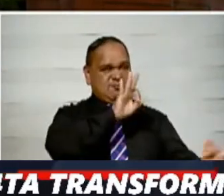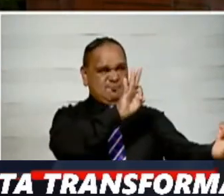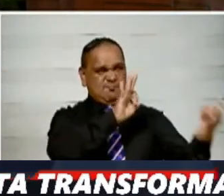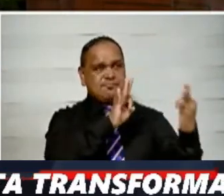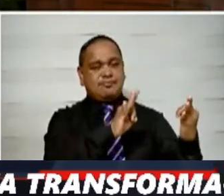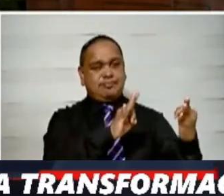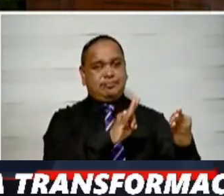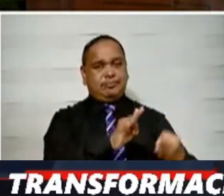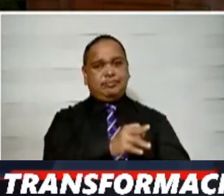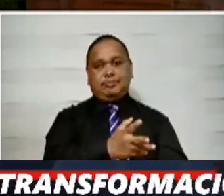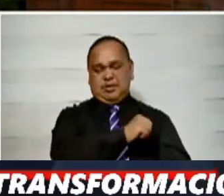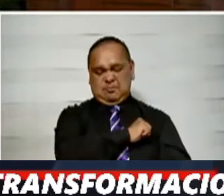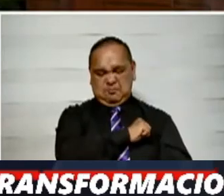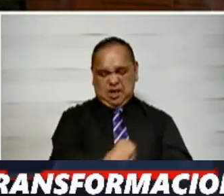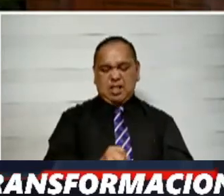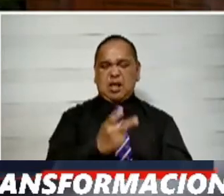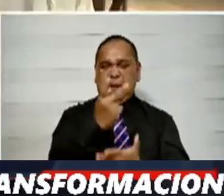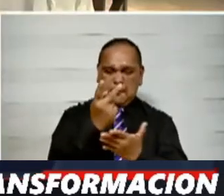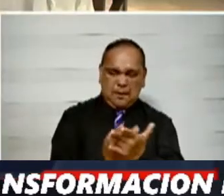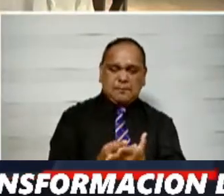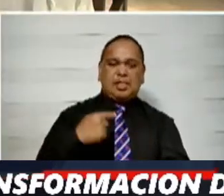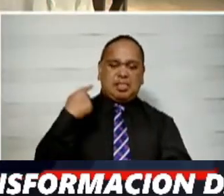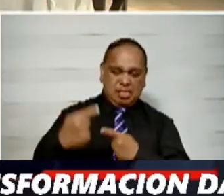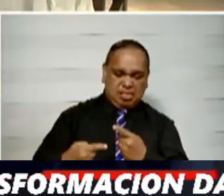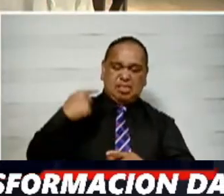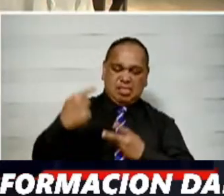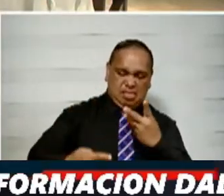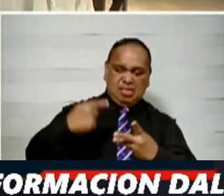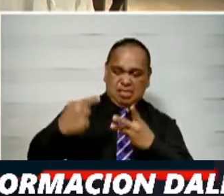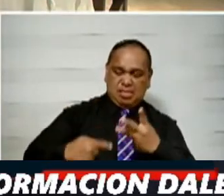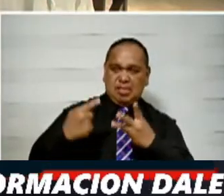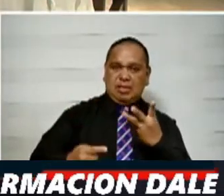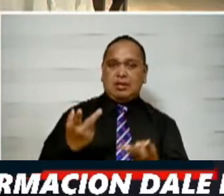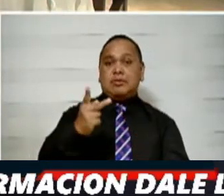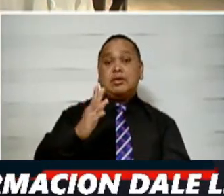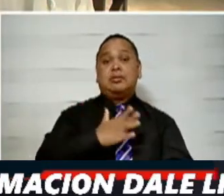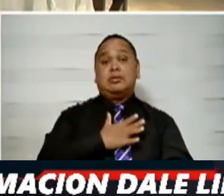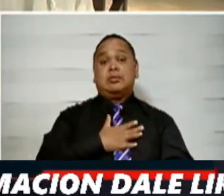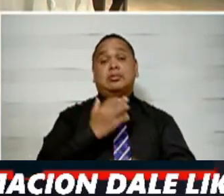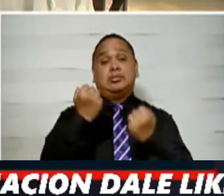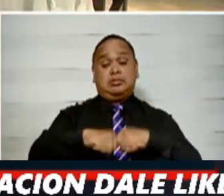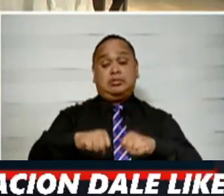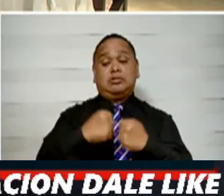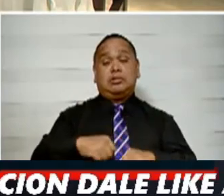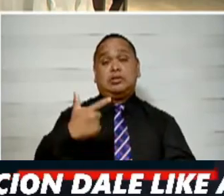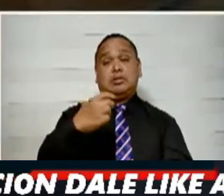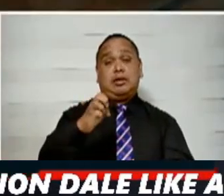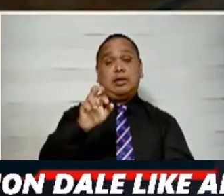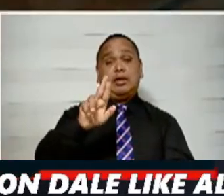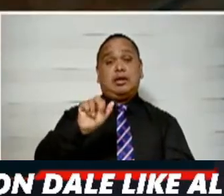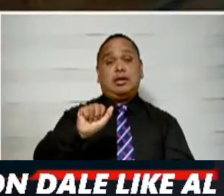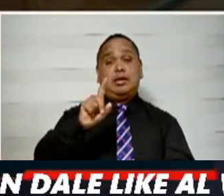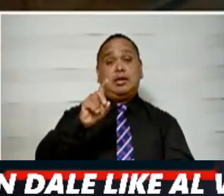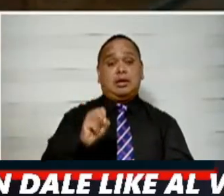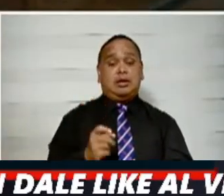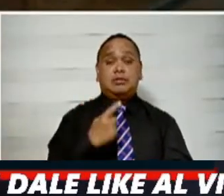perversidad para programa tras programa, lo dicen en la mañana, en la noche. Ahora ya metieron hasta a mi sobrino Gerardo, ¿no? Así es, anda